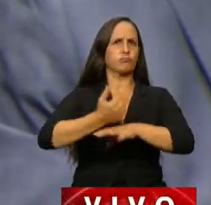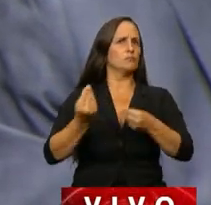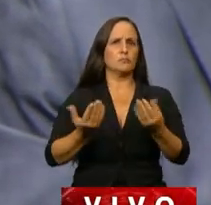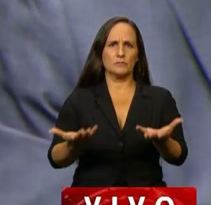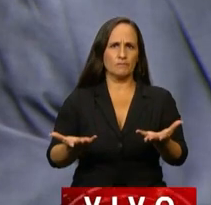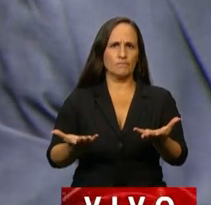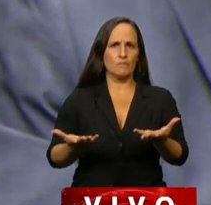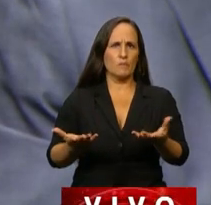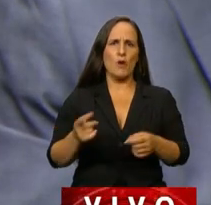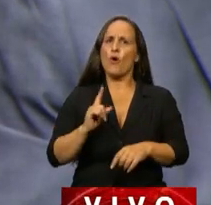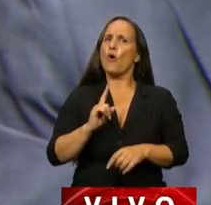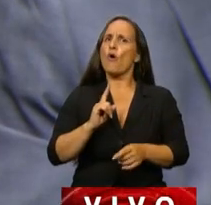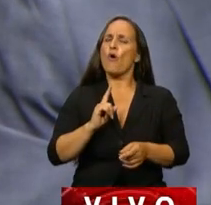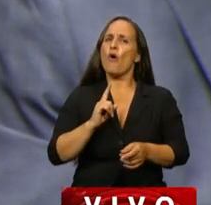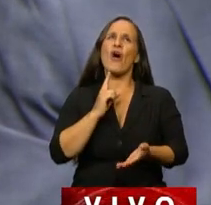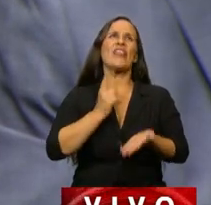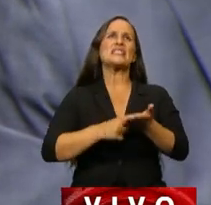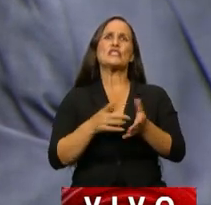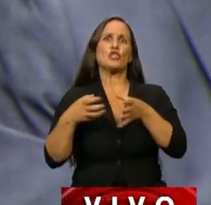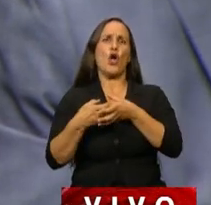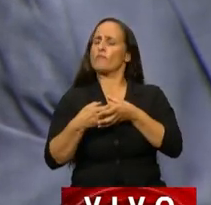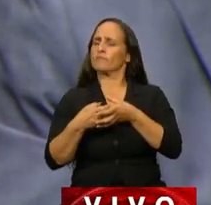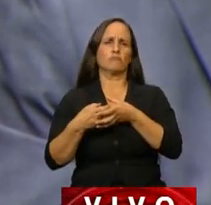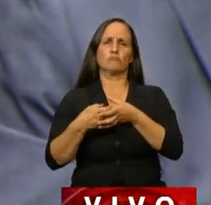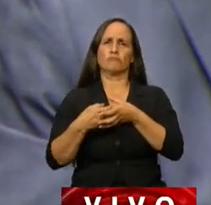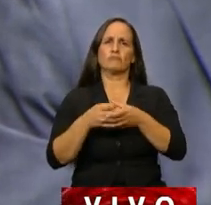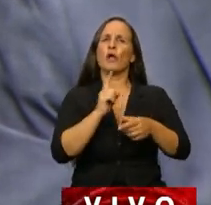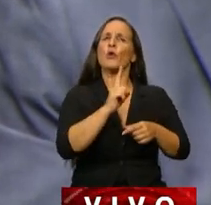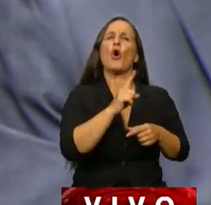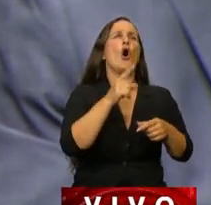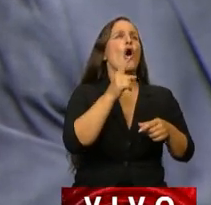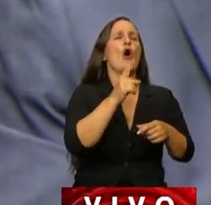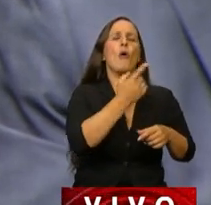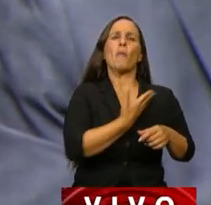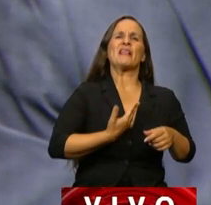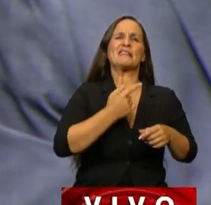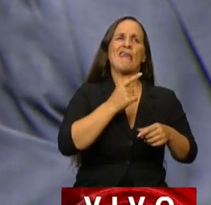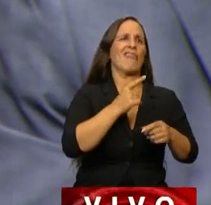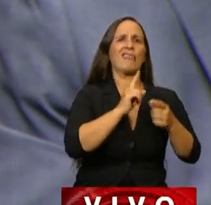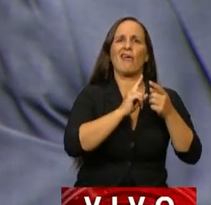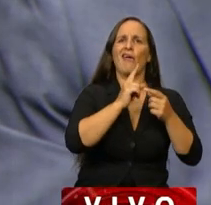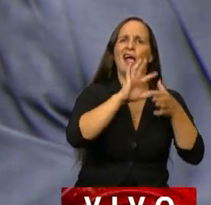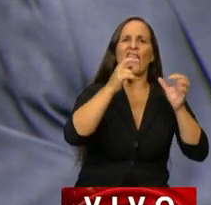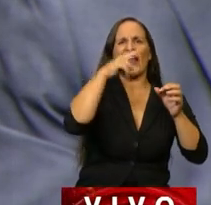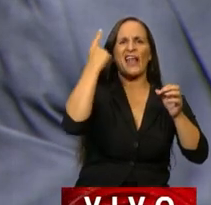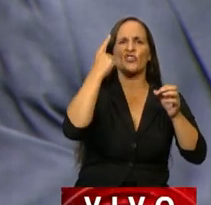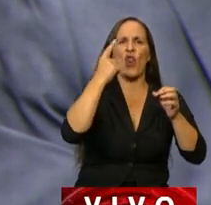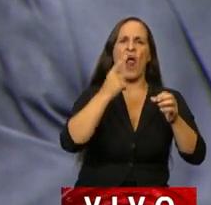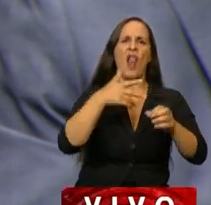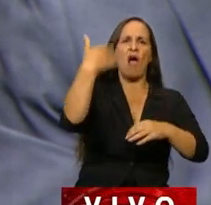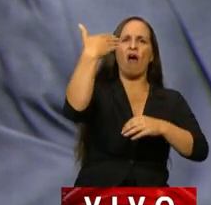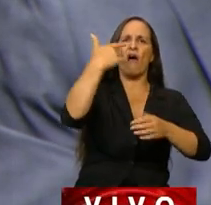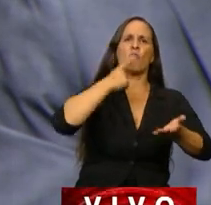sin que sea una decisión unilateral informada en cadena nacional. Escuché a un diputado